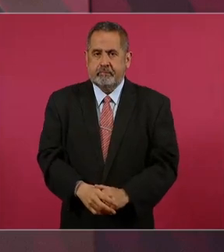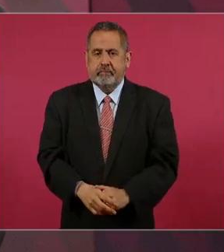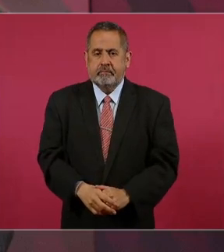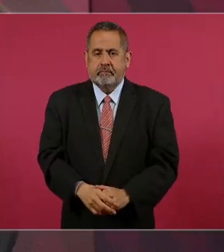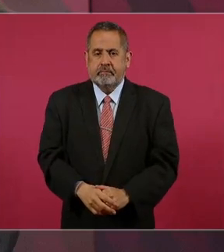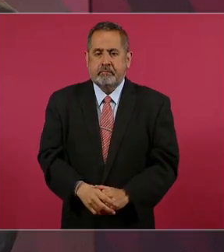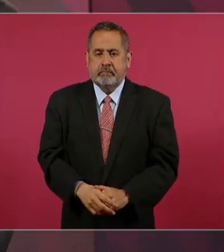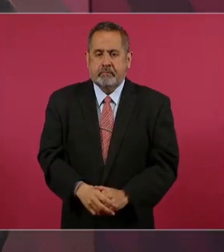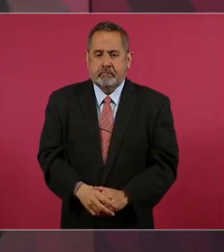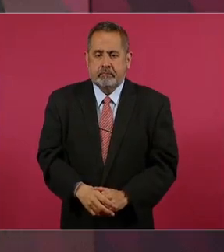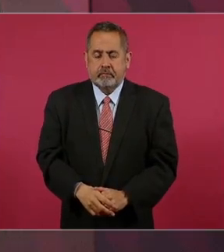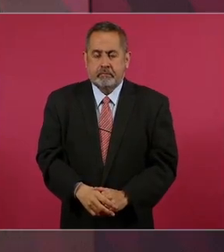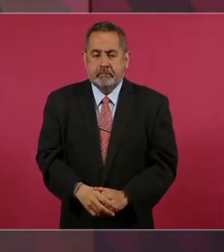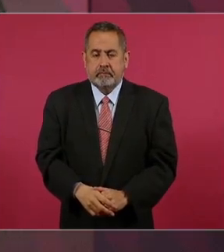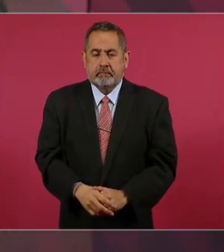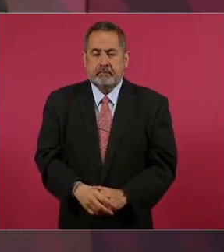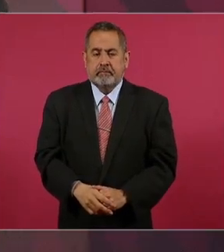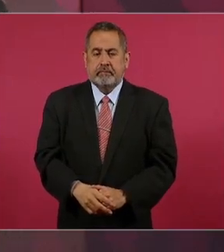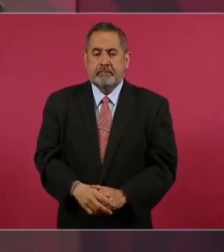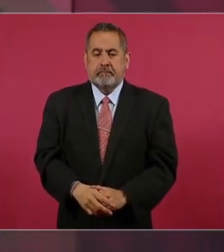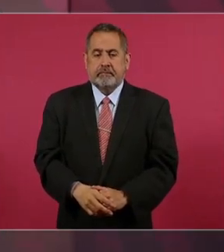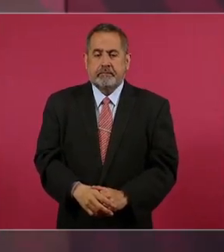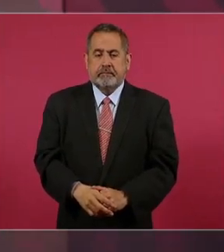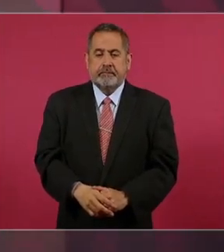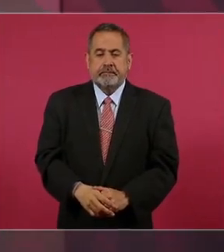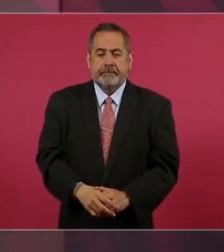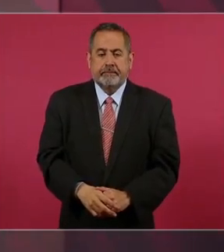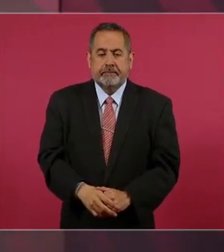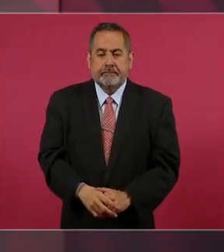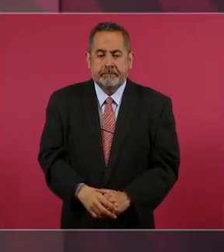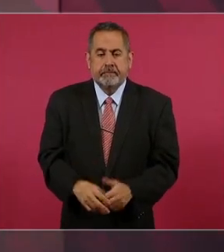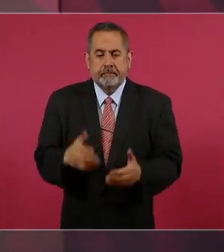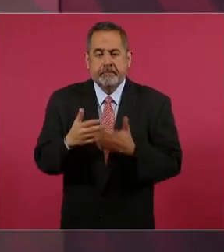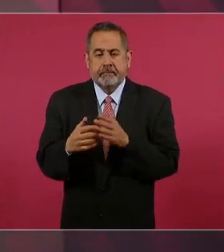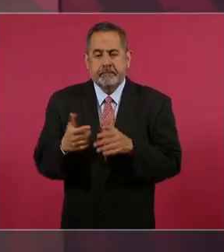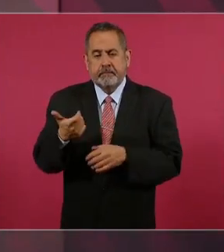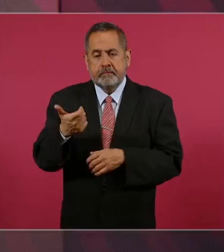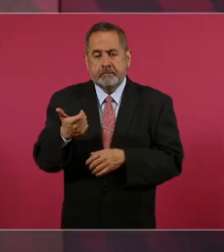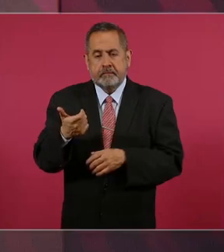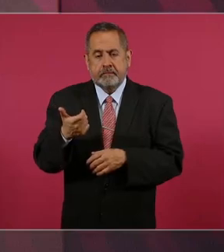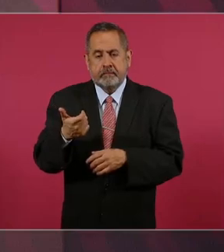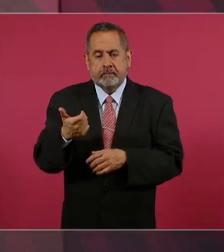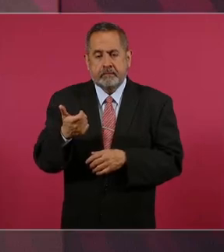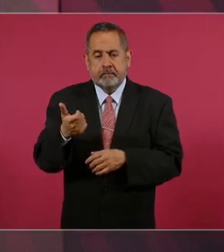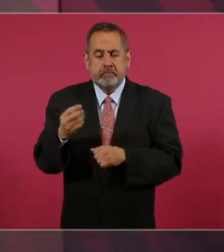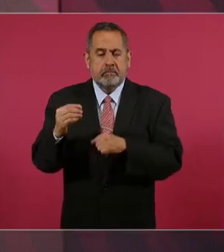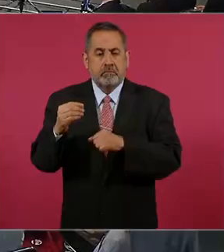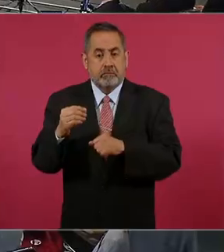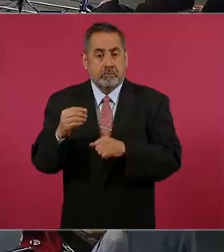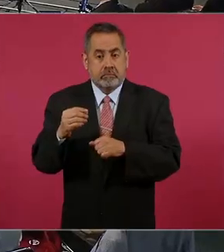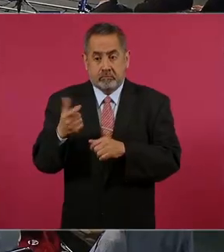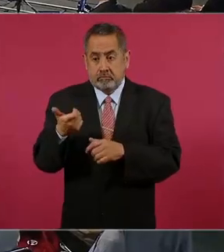ahora ya no saldría en el mismo precio costaría más